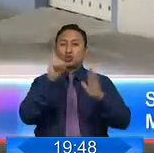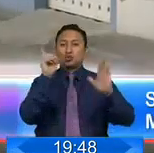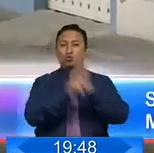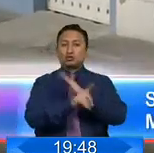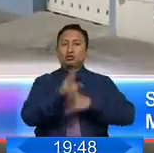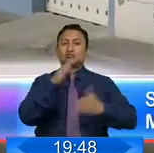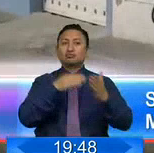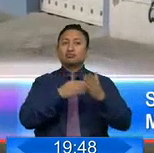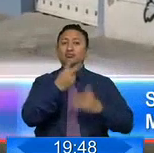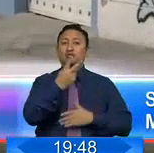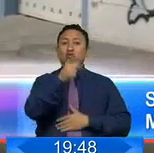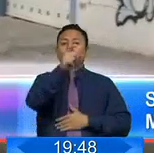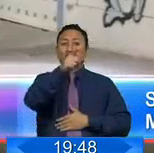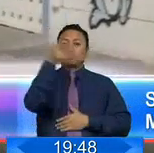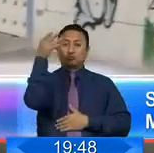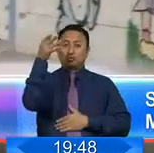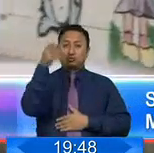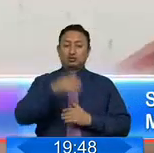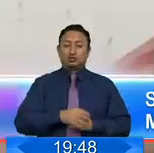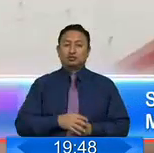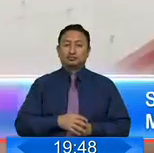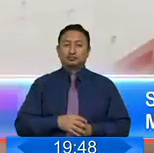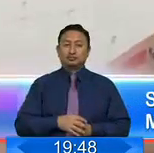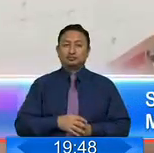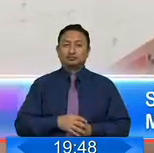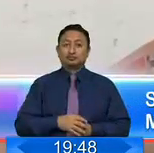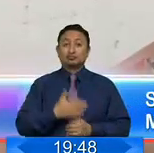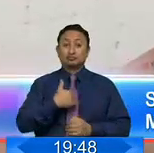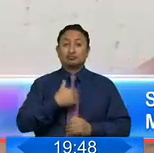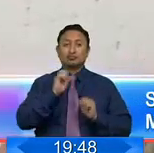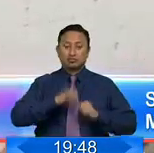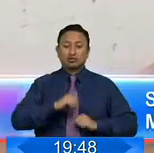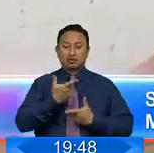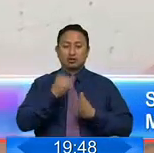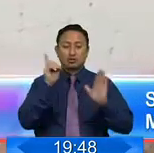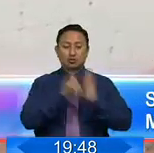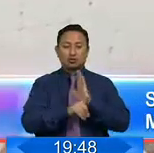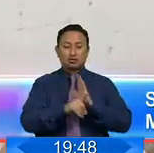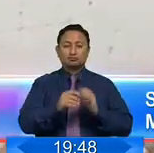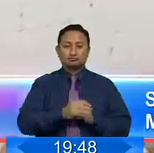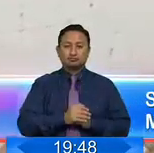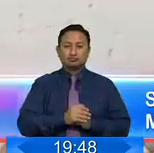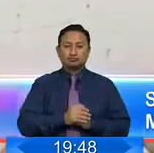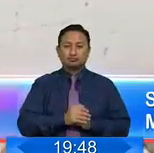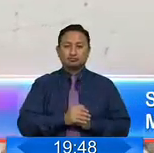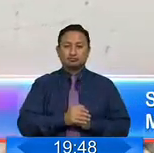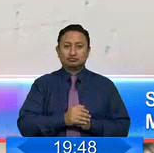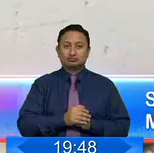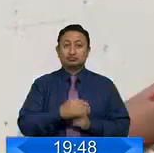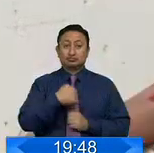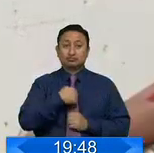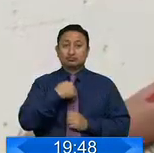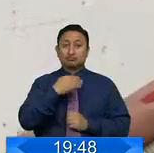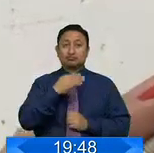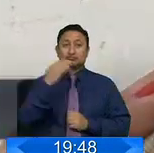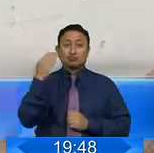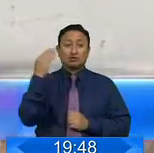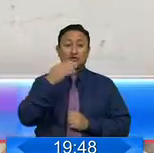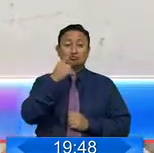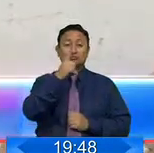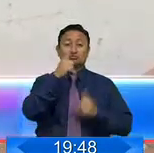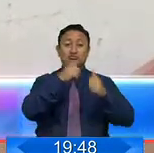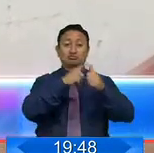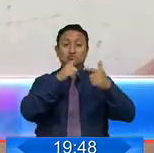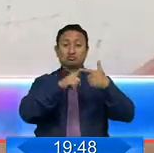dos maestras que aparecen en el video. Voy a tomar acciones legales. Directamente voy hacia las dos personas